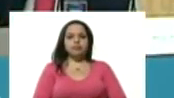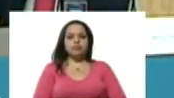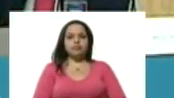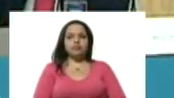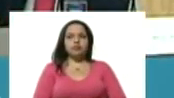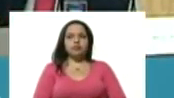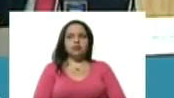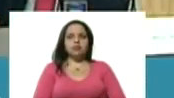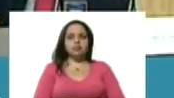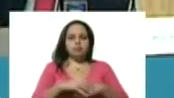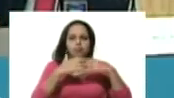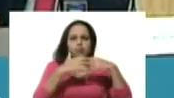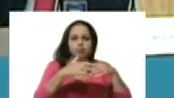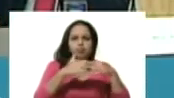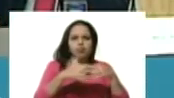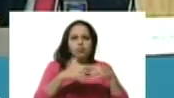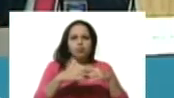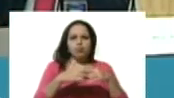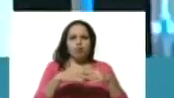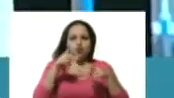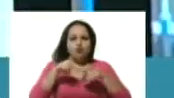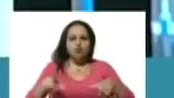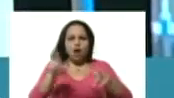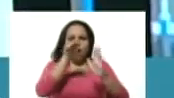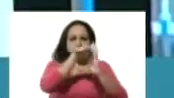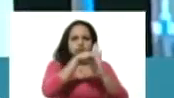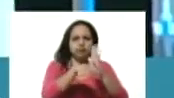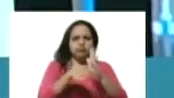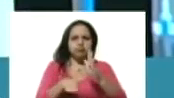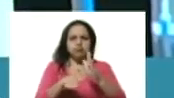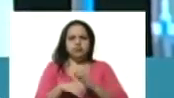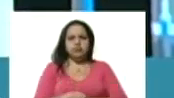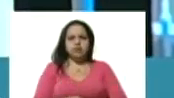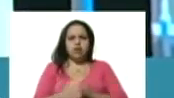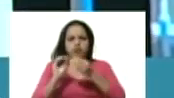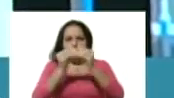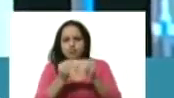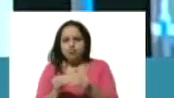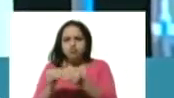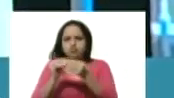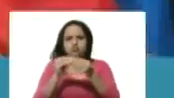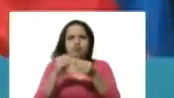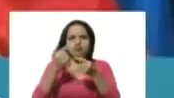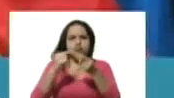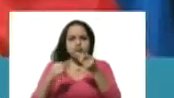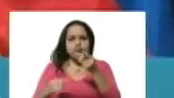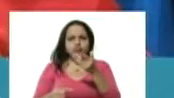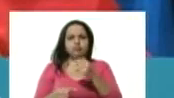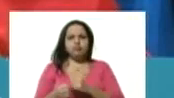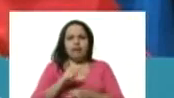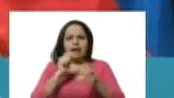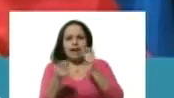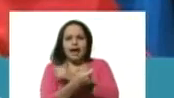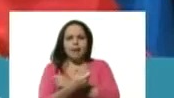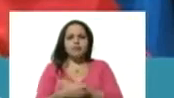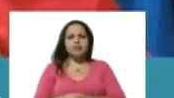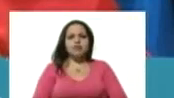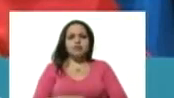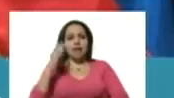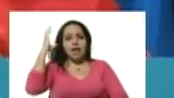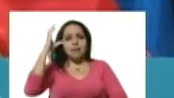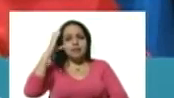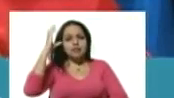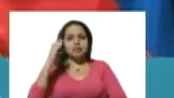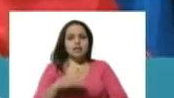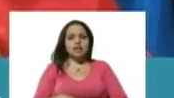plantas, almacenamientos, espacios, refinerías, capacidad productiva real, empresas